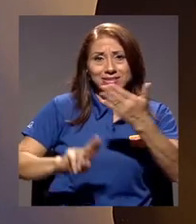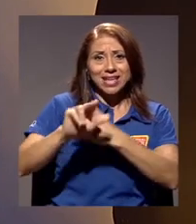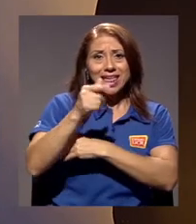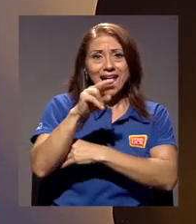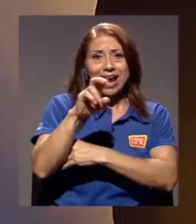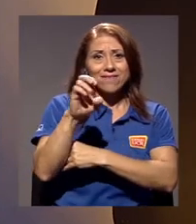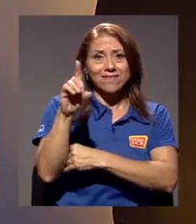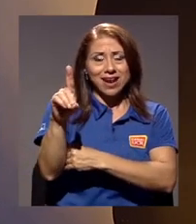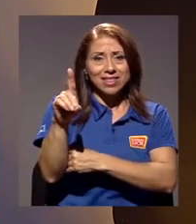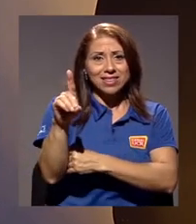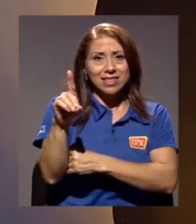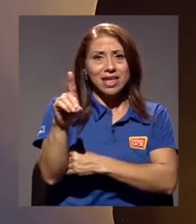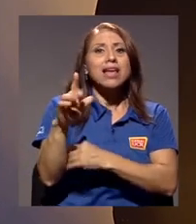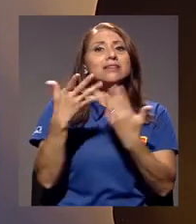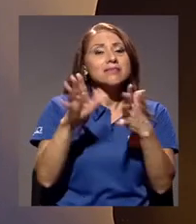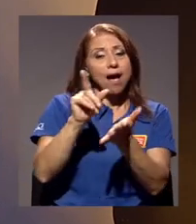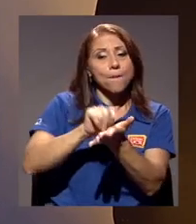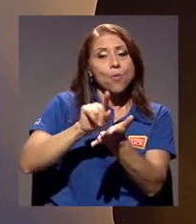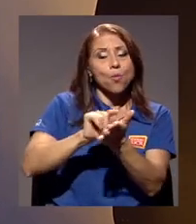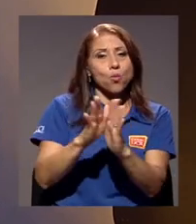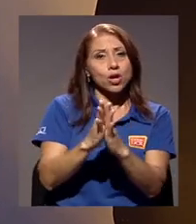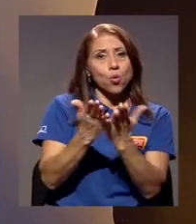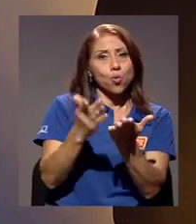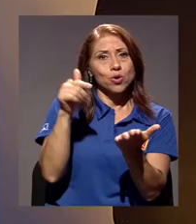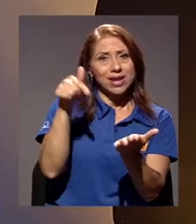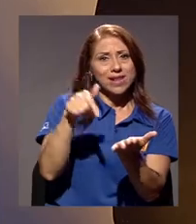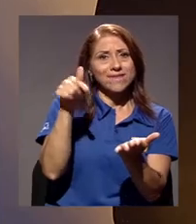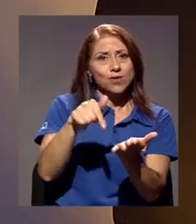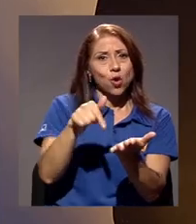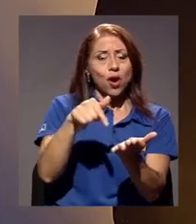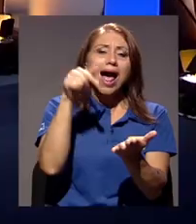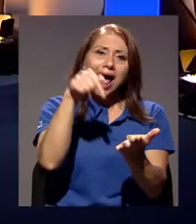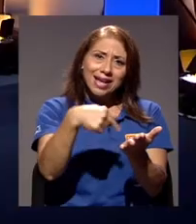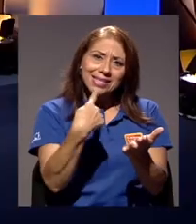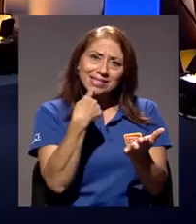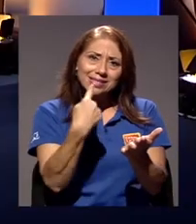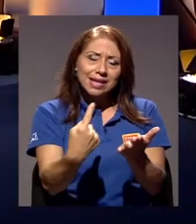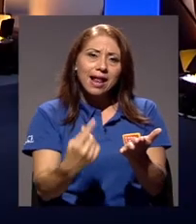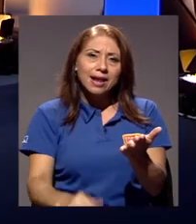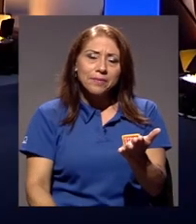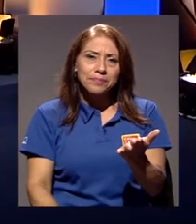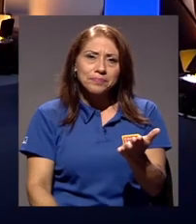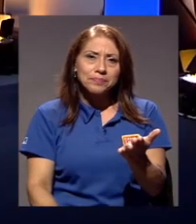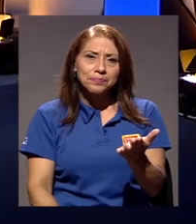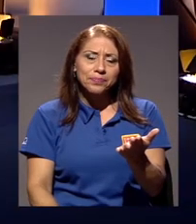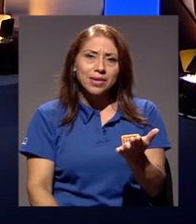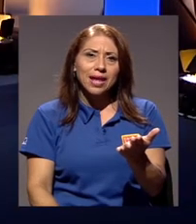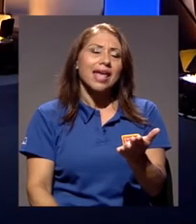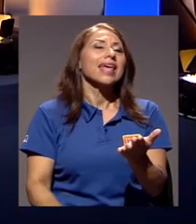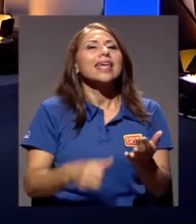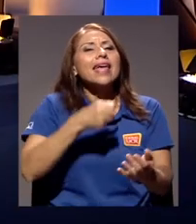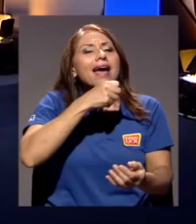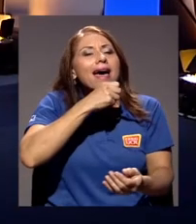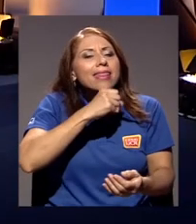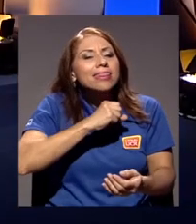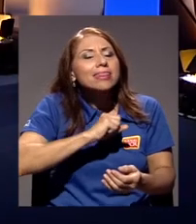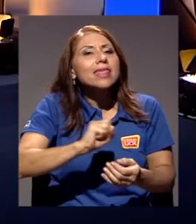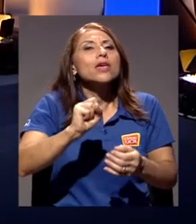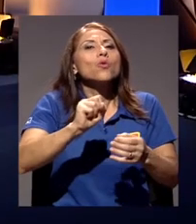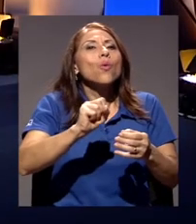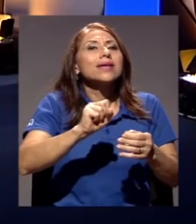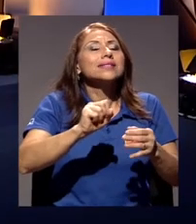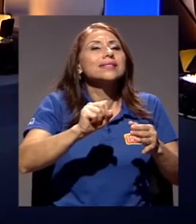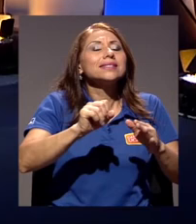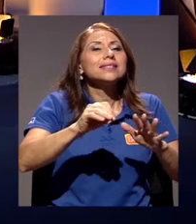un libro en donde se señala que las antiguas colonias de